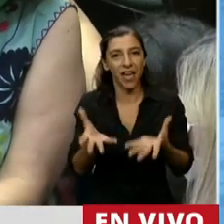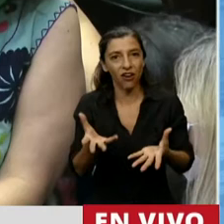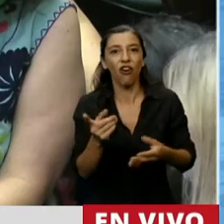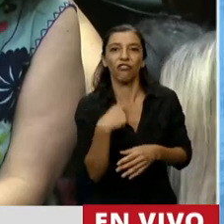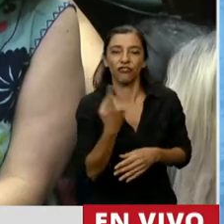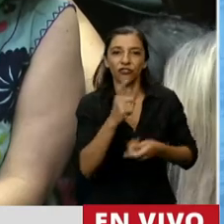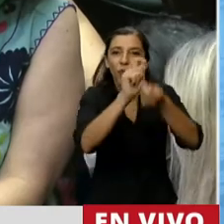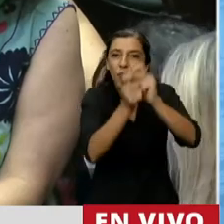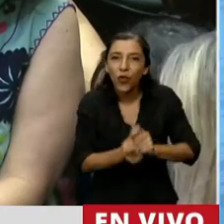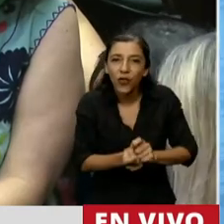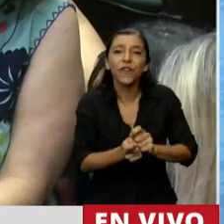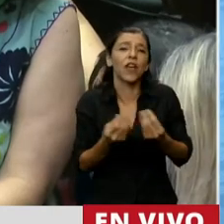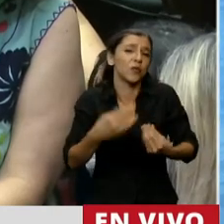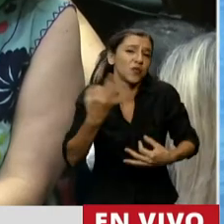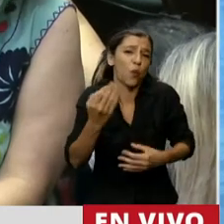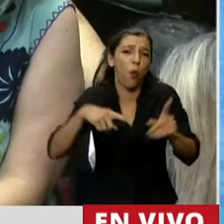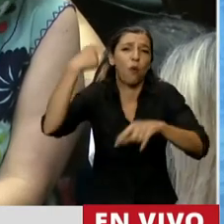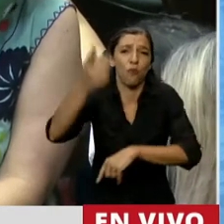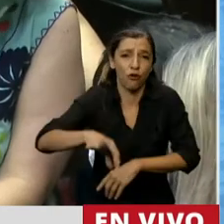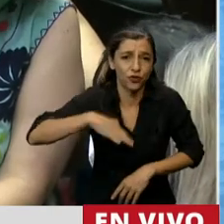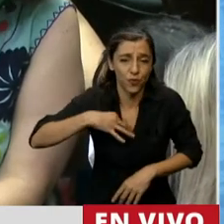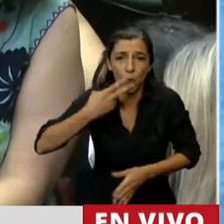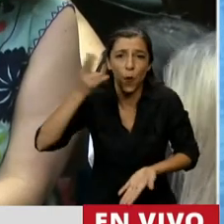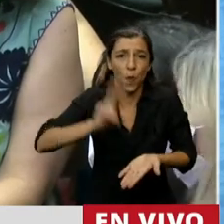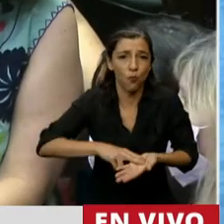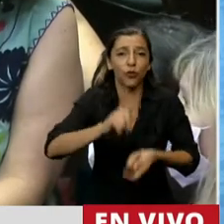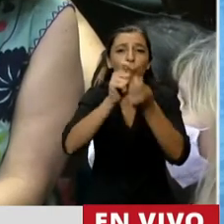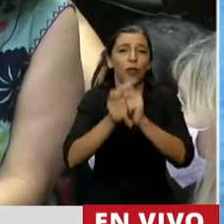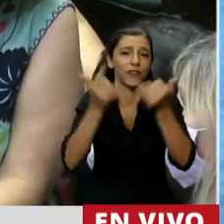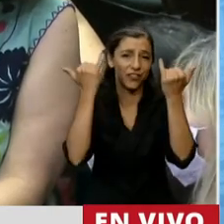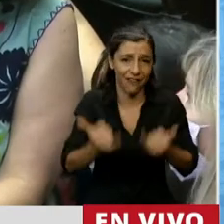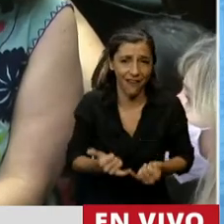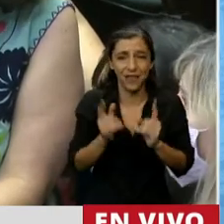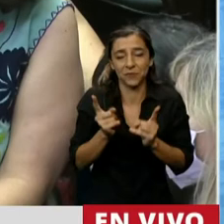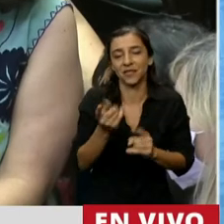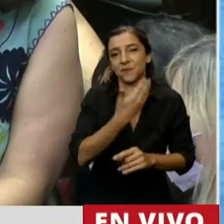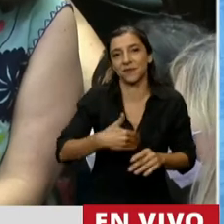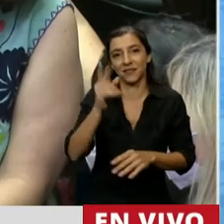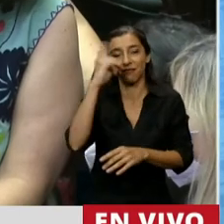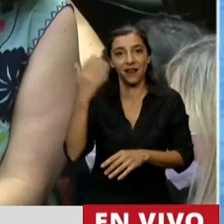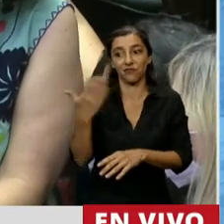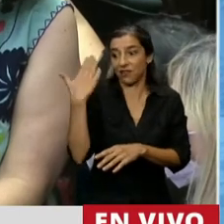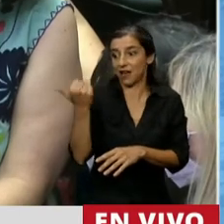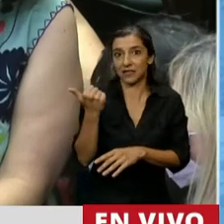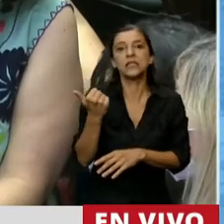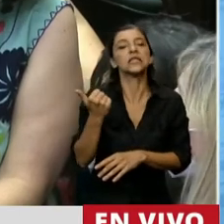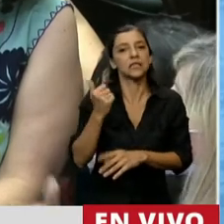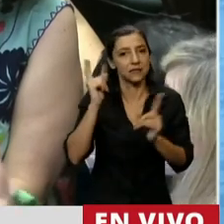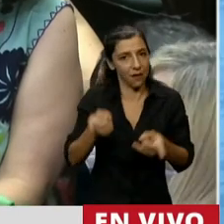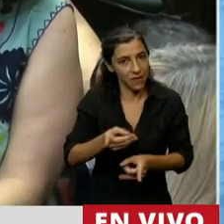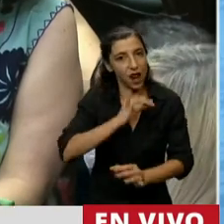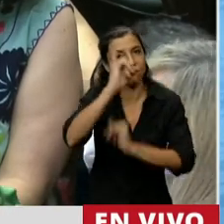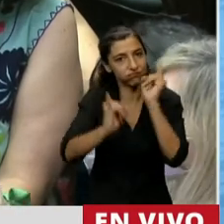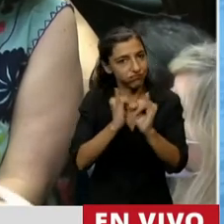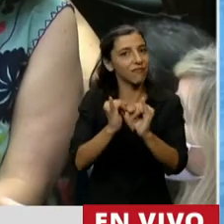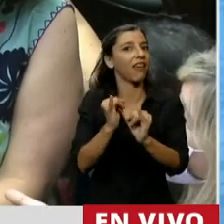vamos a tratar el año que viene y que ayer volvió a reafirmar el presidente de la Nación, que está en la agenda de las cosas que tenemos que